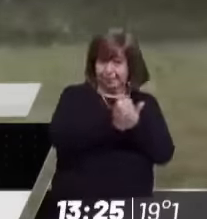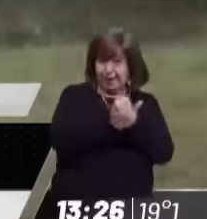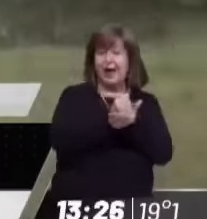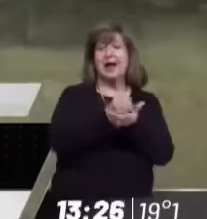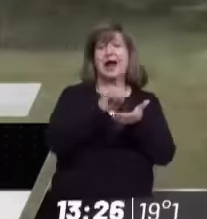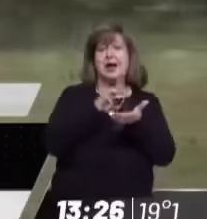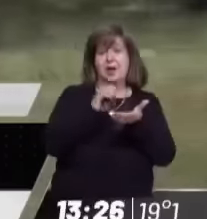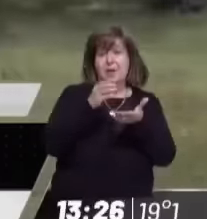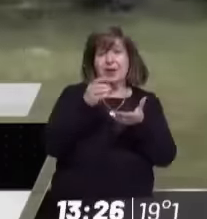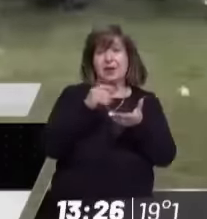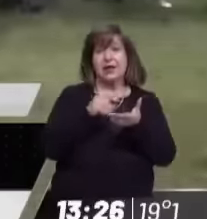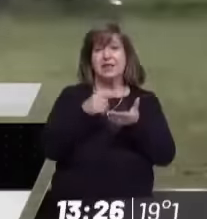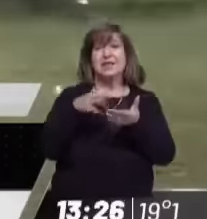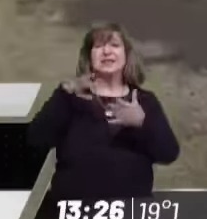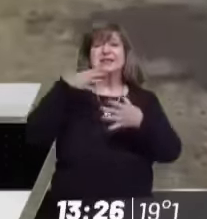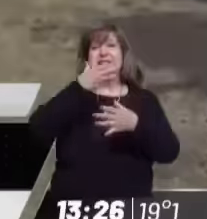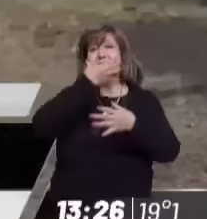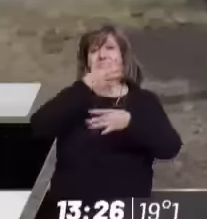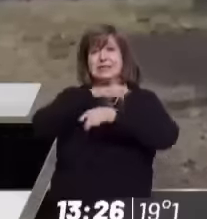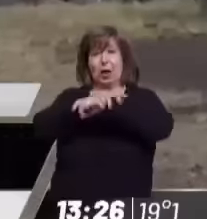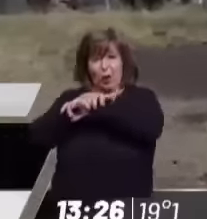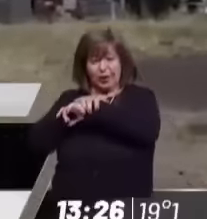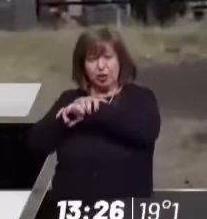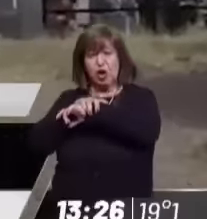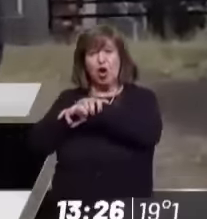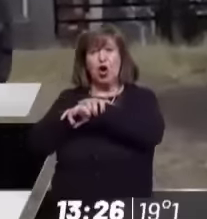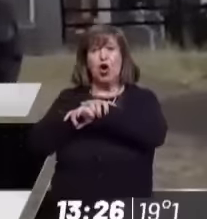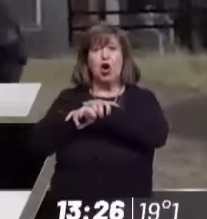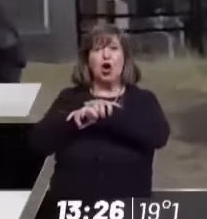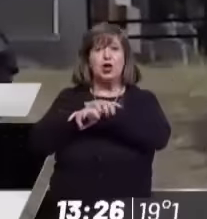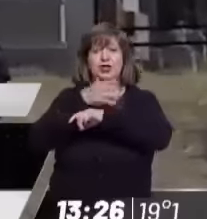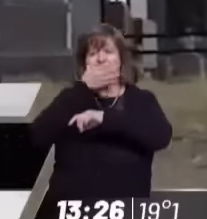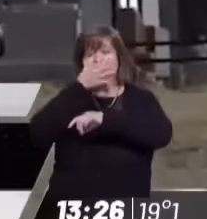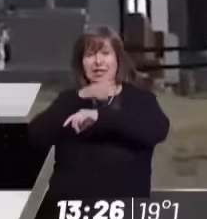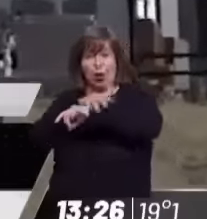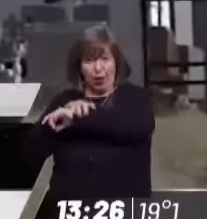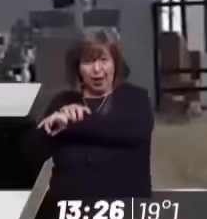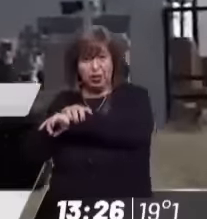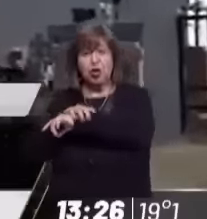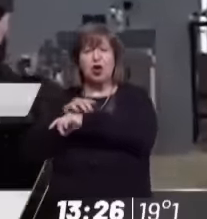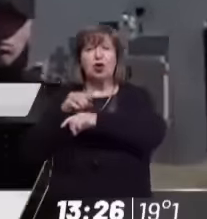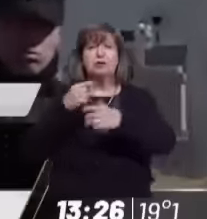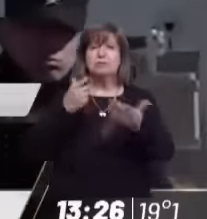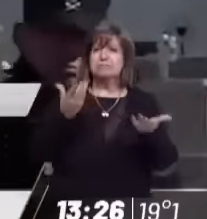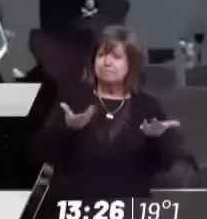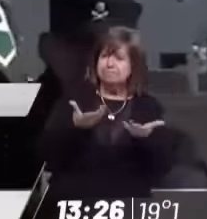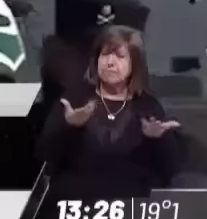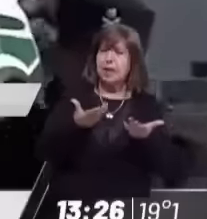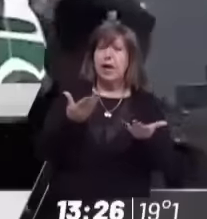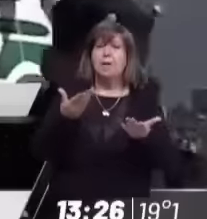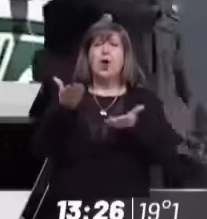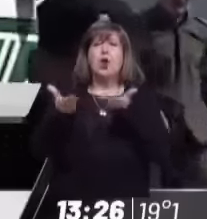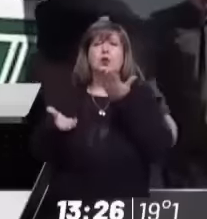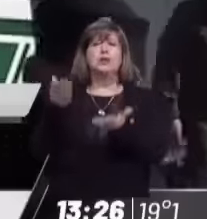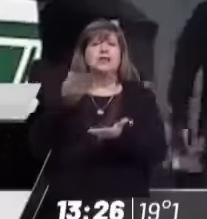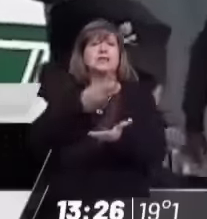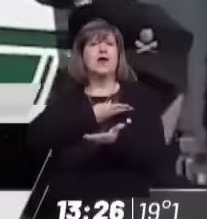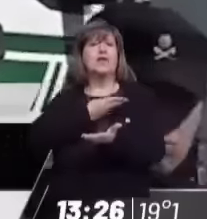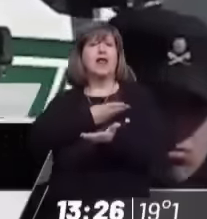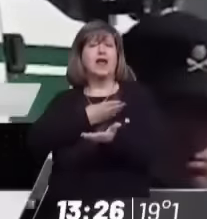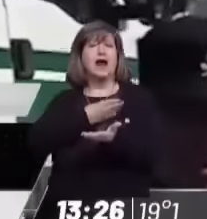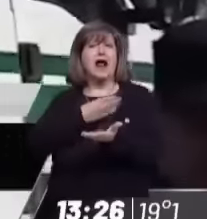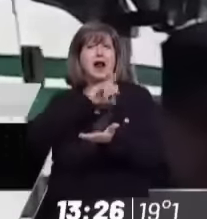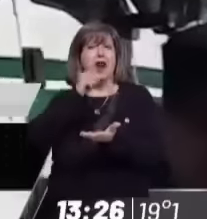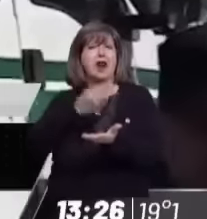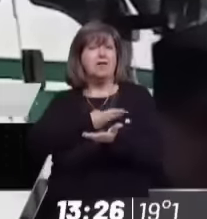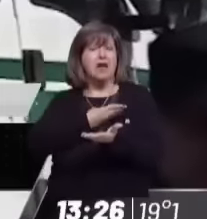fue la de secuestro con fines de explotación, la justicia federal hoy tiene todavía la